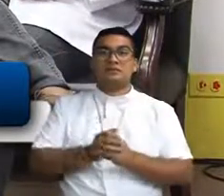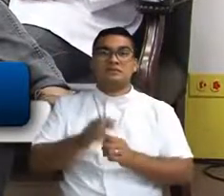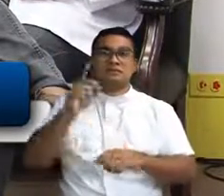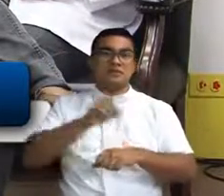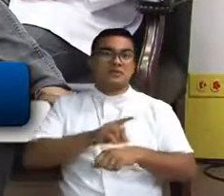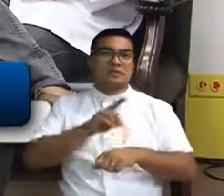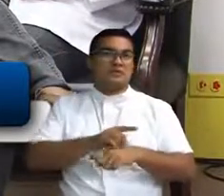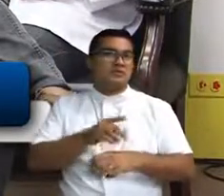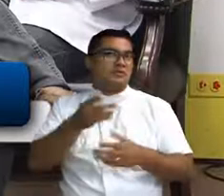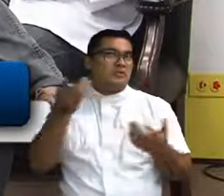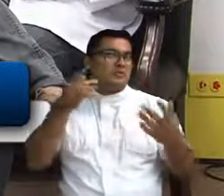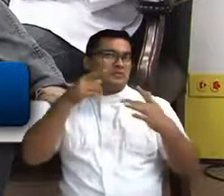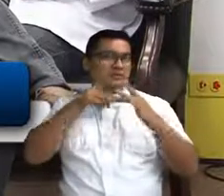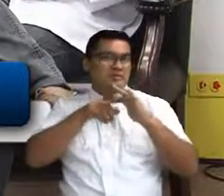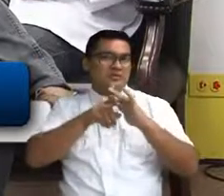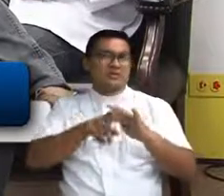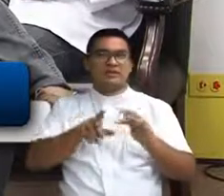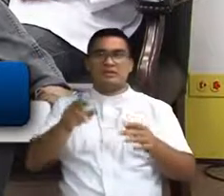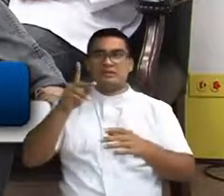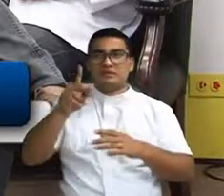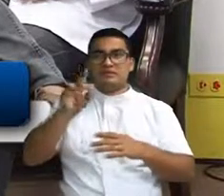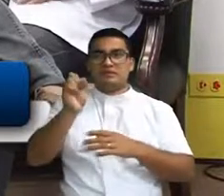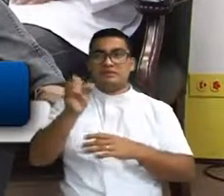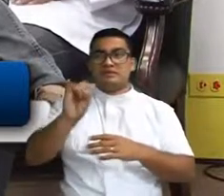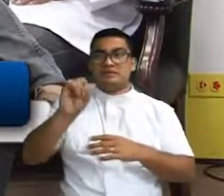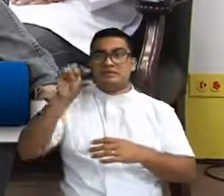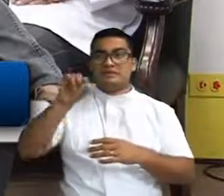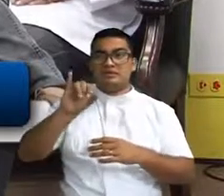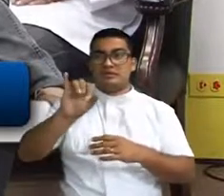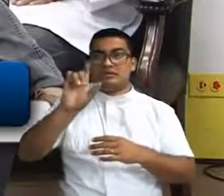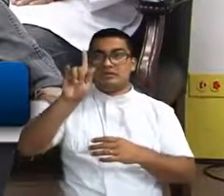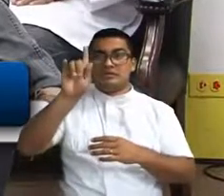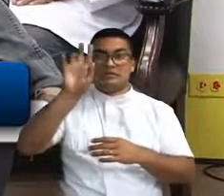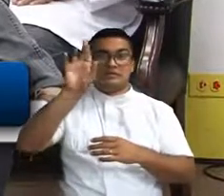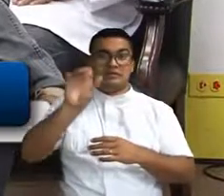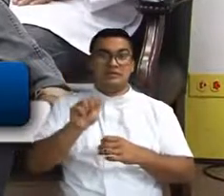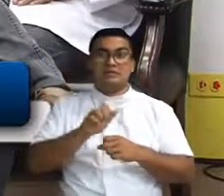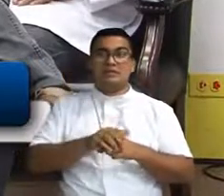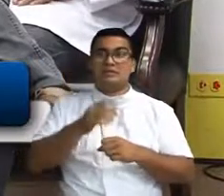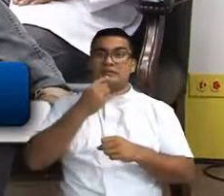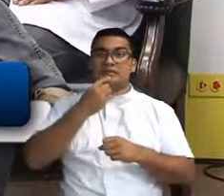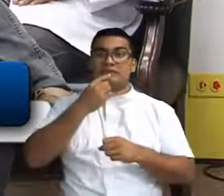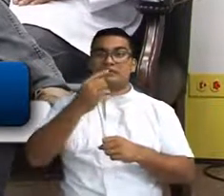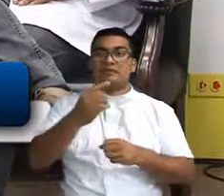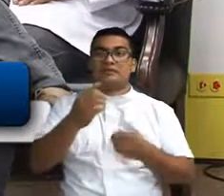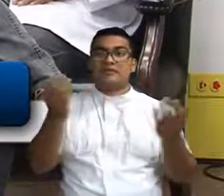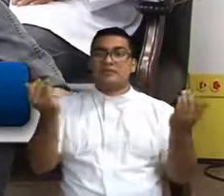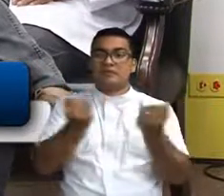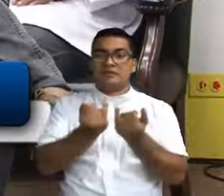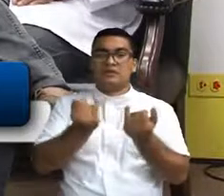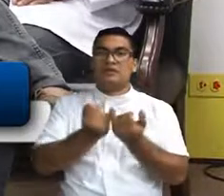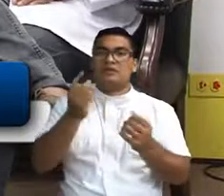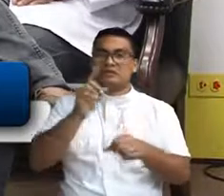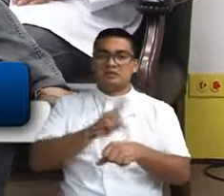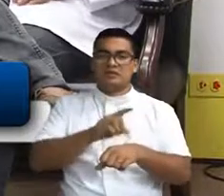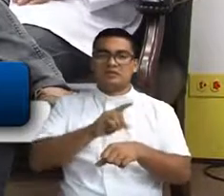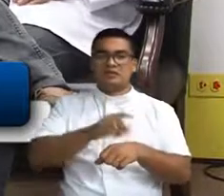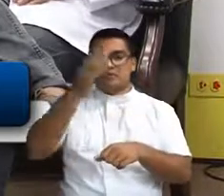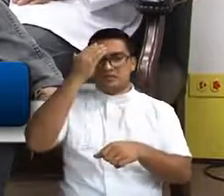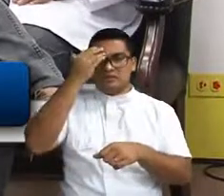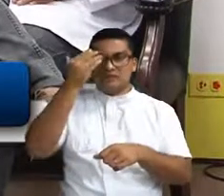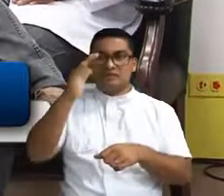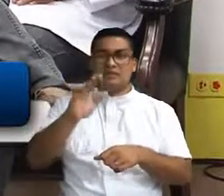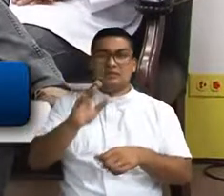un psicólogo, psiquiatra? Correcto, estamos capacitados. Todo el factor médico está capacitado. Desde